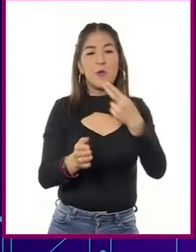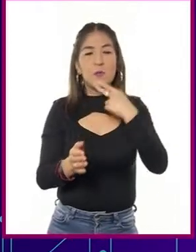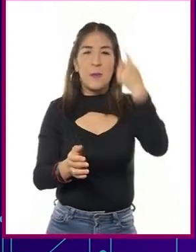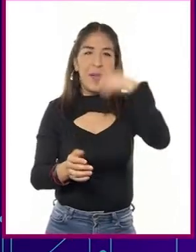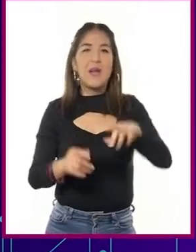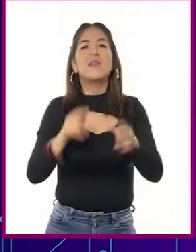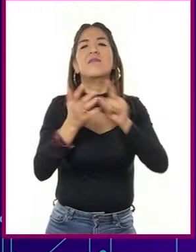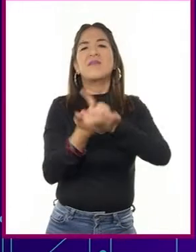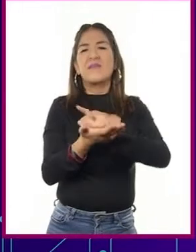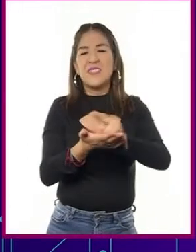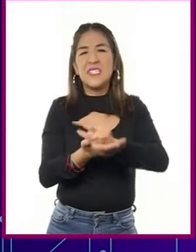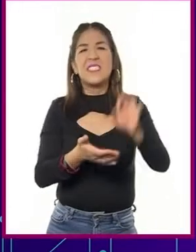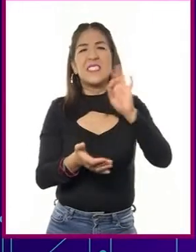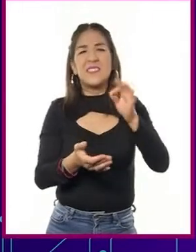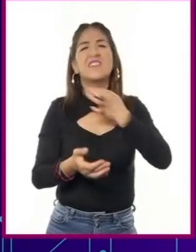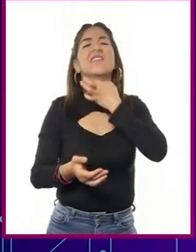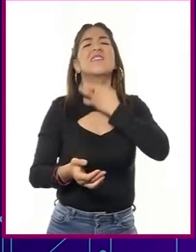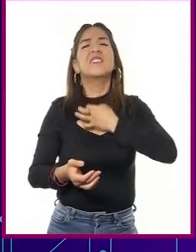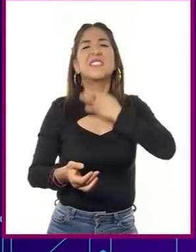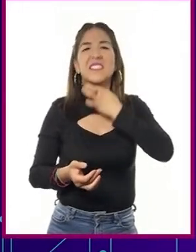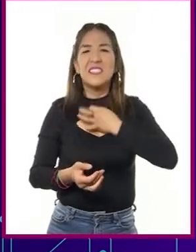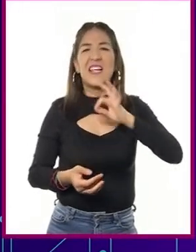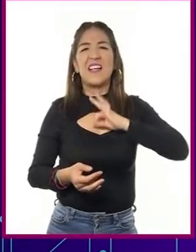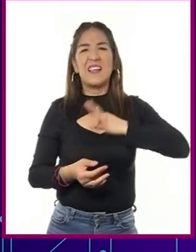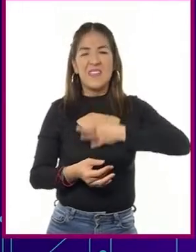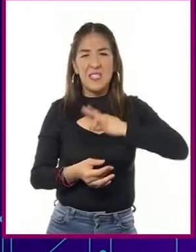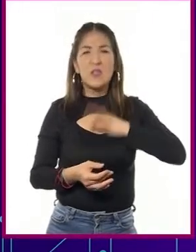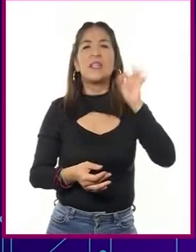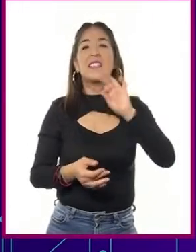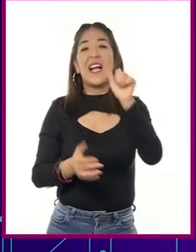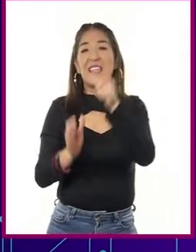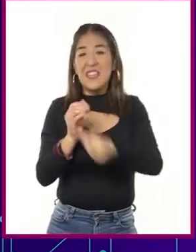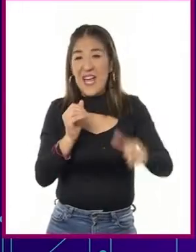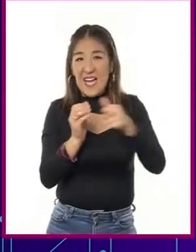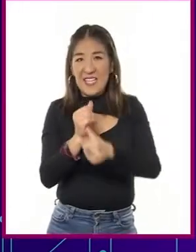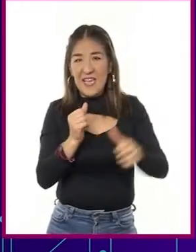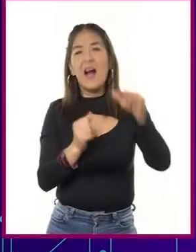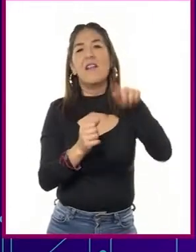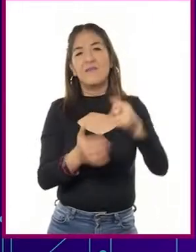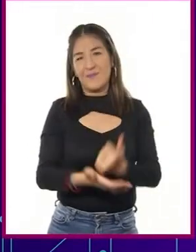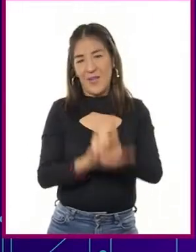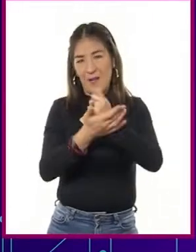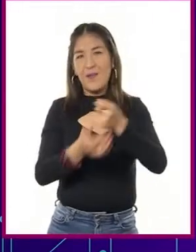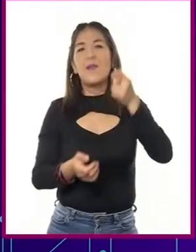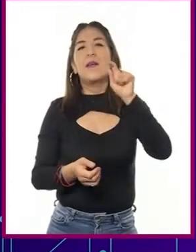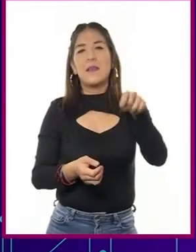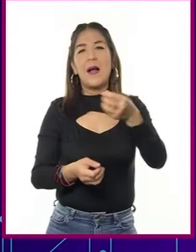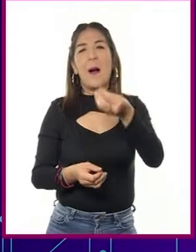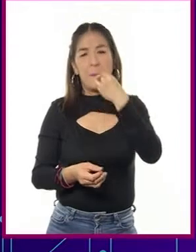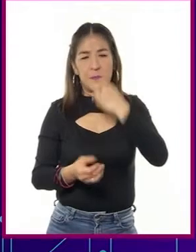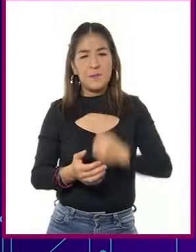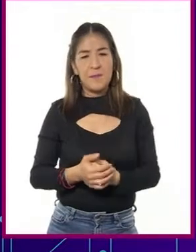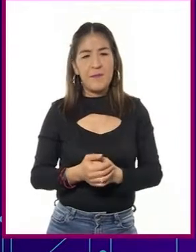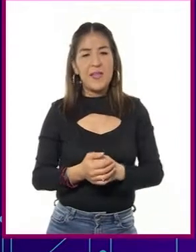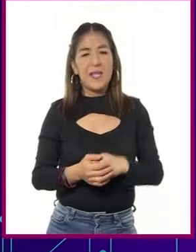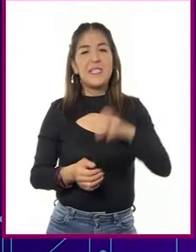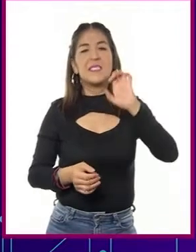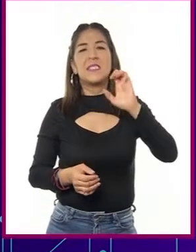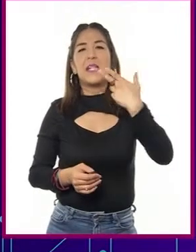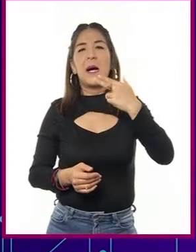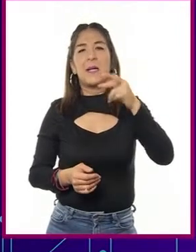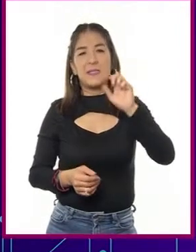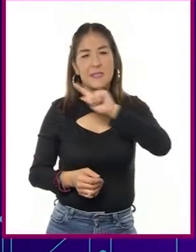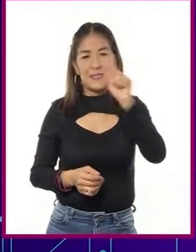para sanar infecciones en la garganta, combatir diarreas. Hay varios tipos de zapote, chico zapote,